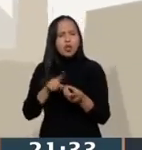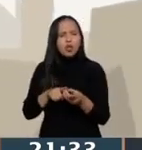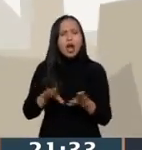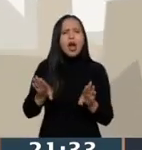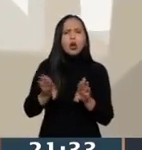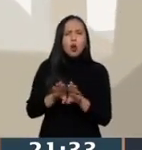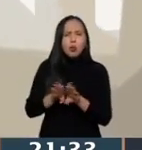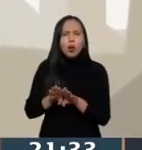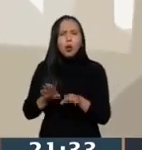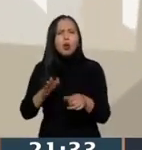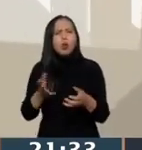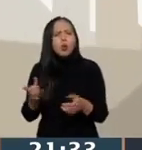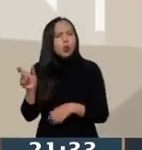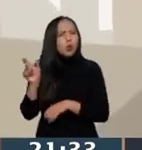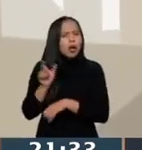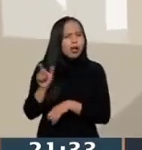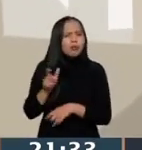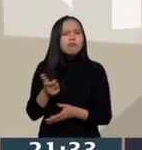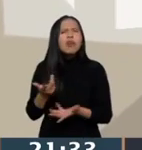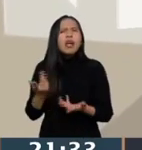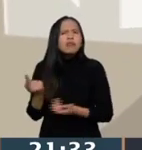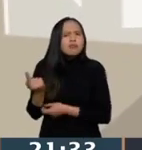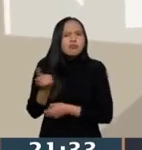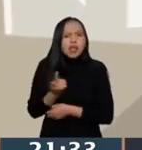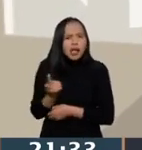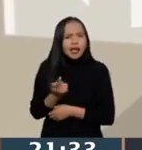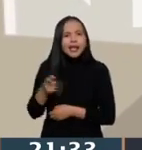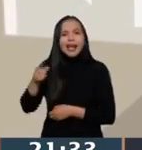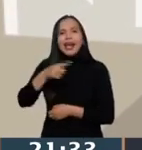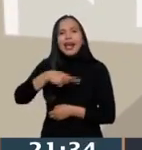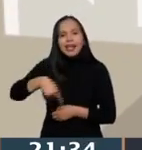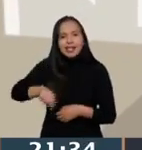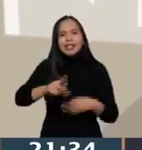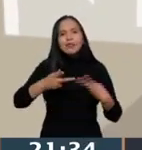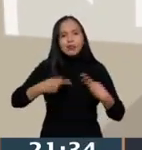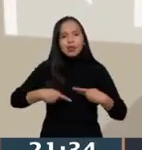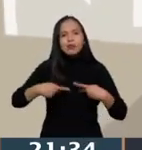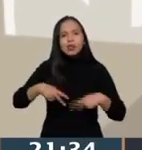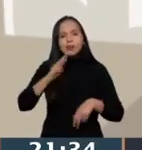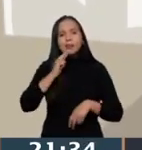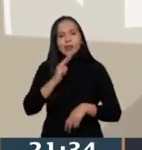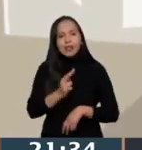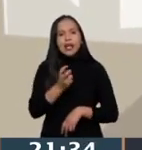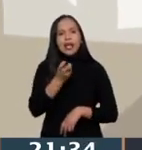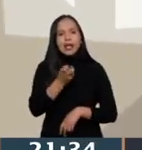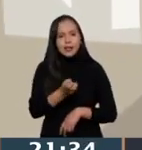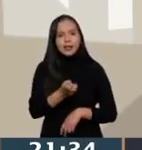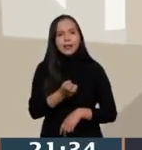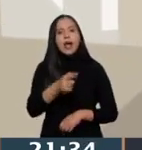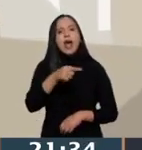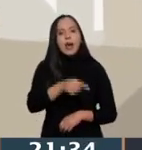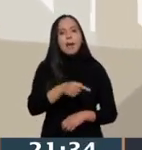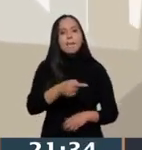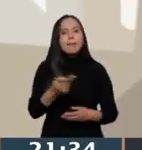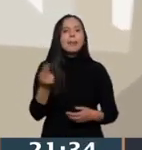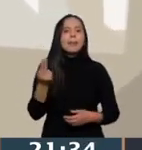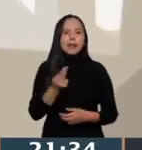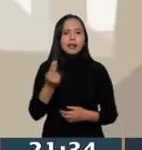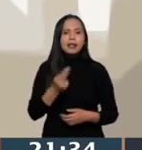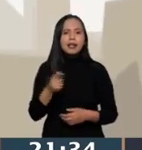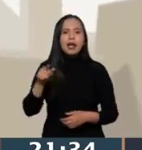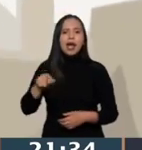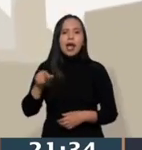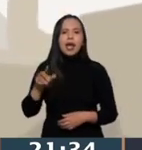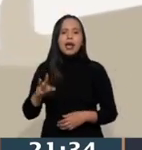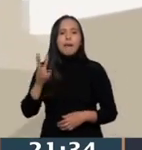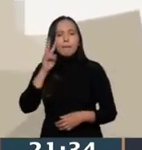cómo? Que eso es lo primero que se tiene que responder, dicen los clásicos, en el primer párrafo, y en el caso del periodismo digital, pues en el copy del